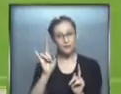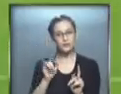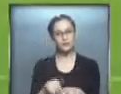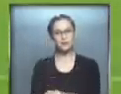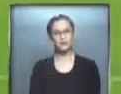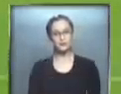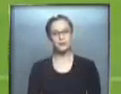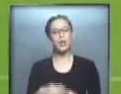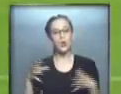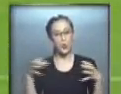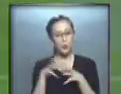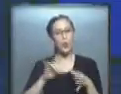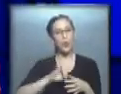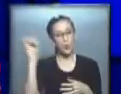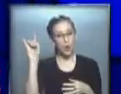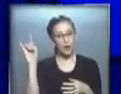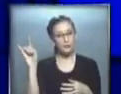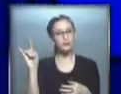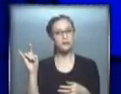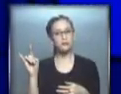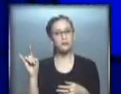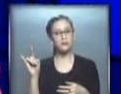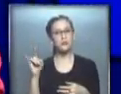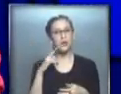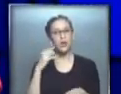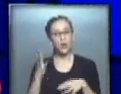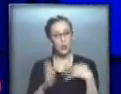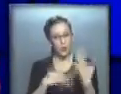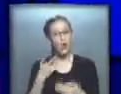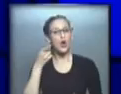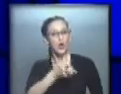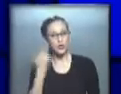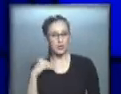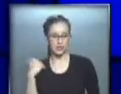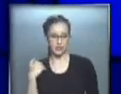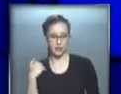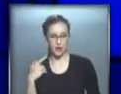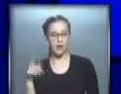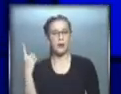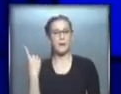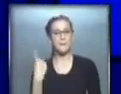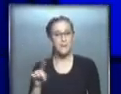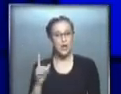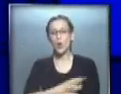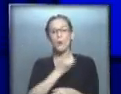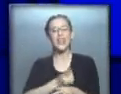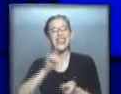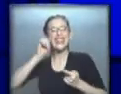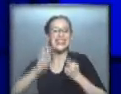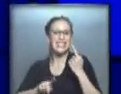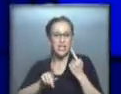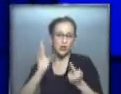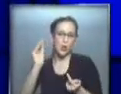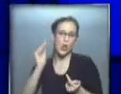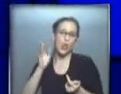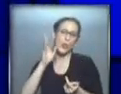uruguayo va a definir frente a la argentina el último partido pero no tiene casi posibilidades de clasificarse directamente hasta